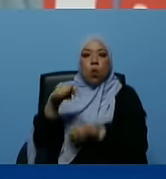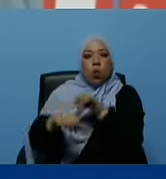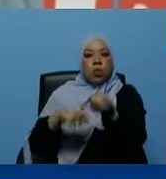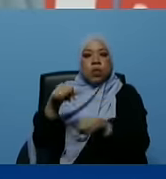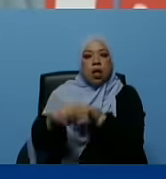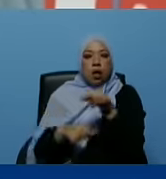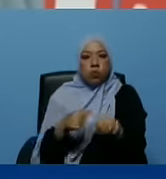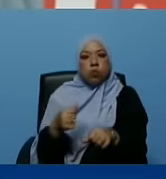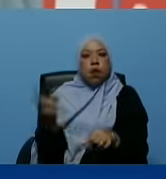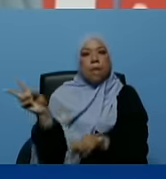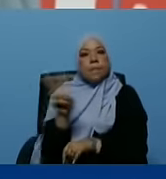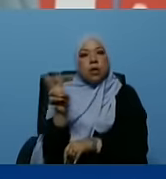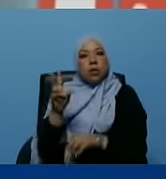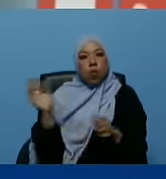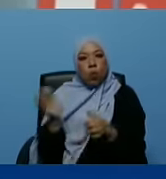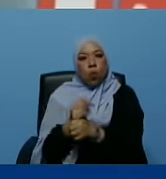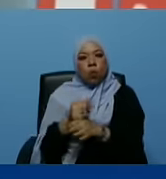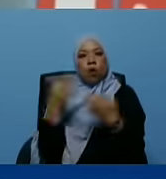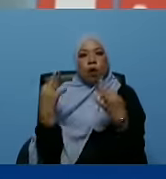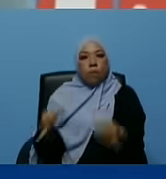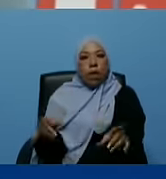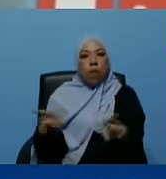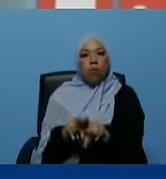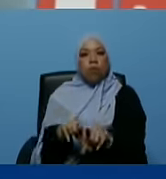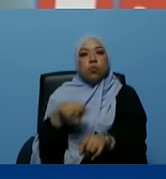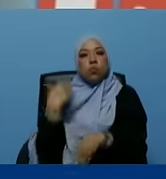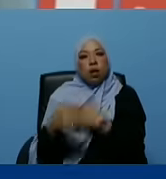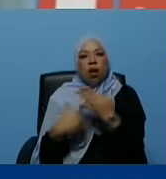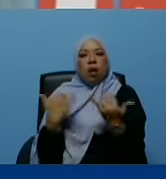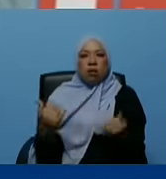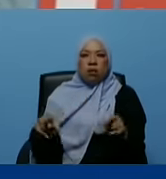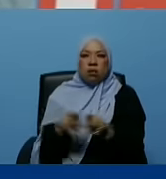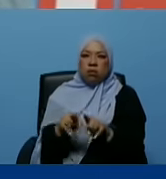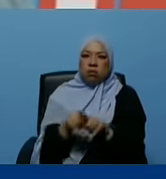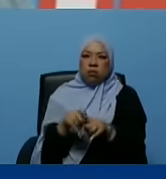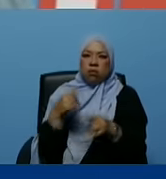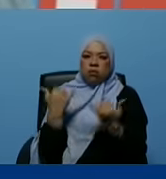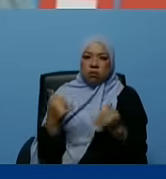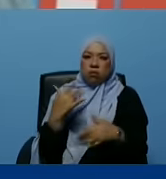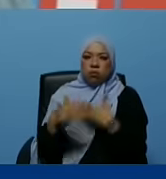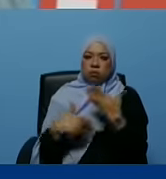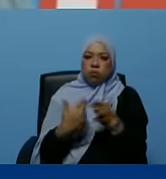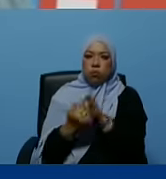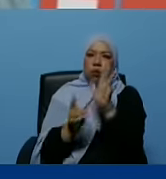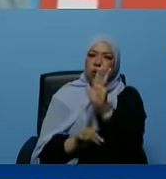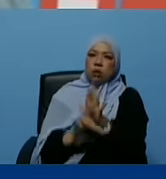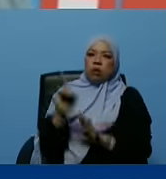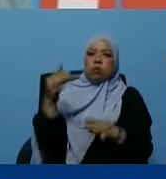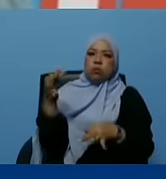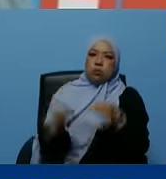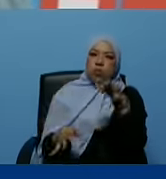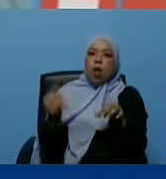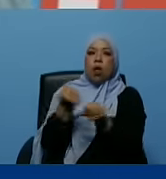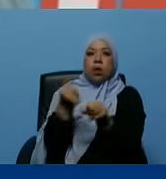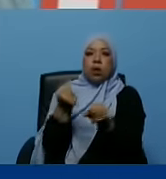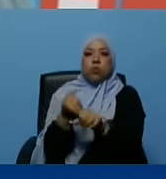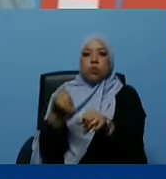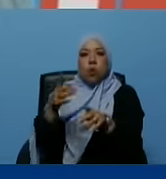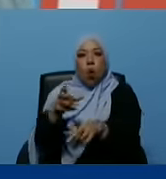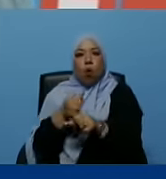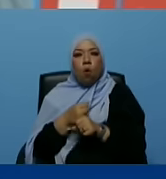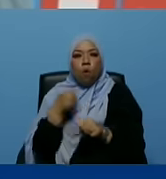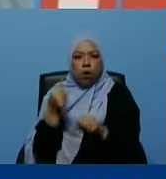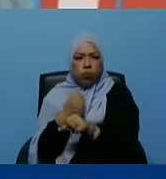medio, Venezuela encontró su camino. Este es el camino, el desarrollo del trabajo con